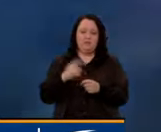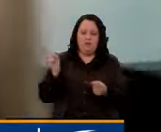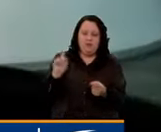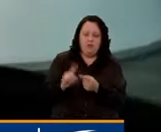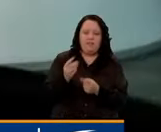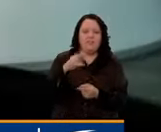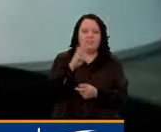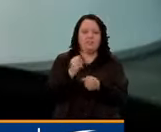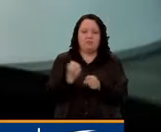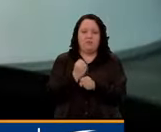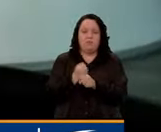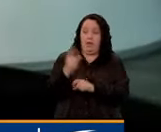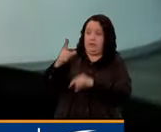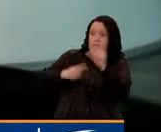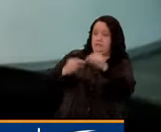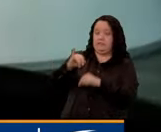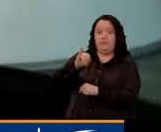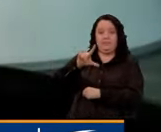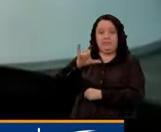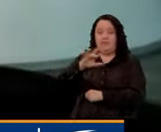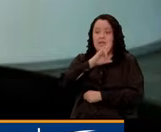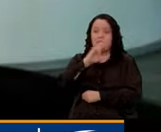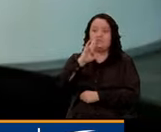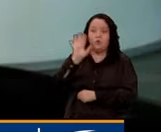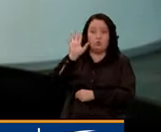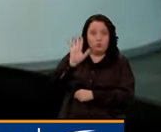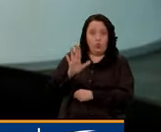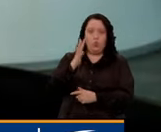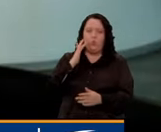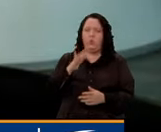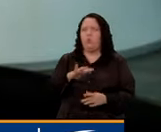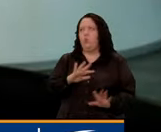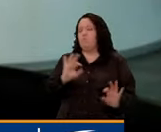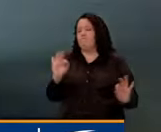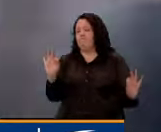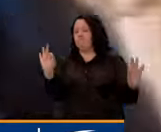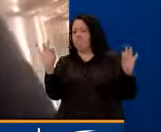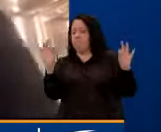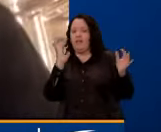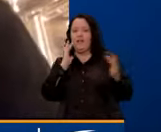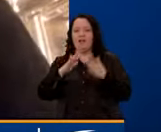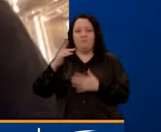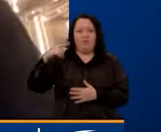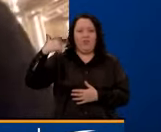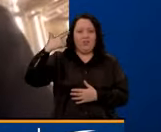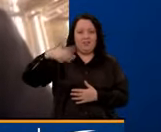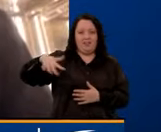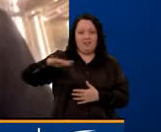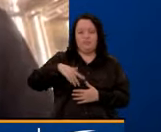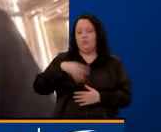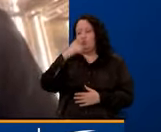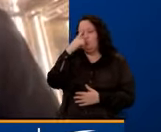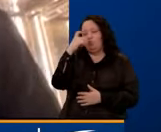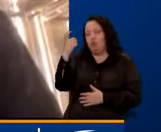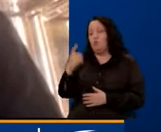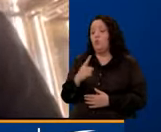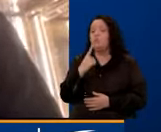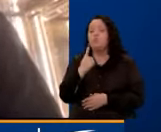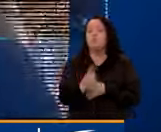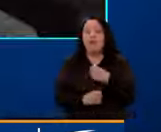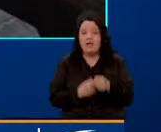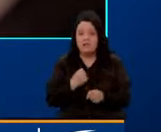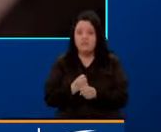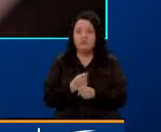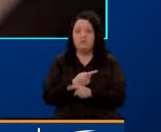con estuda micheli y su restaurante hace parte de los más exclusivos de Londres todo un sueño Mira nosotros llevamos un año y medio abiertos